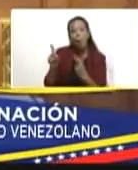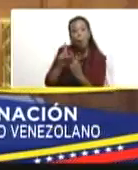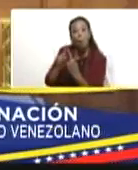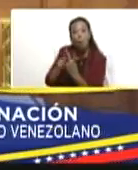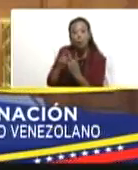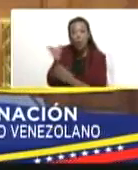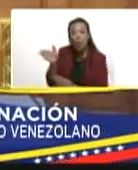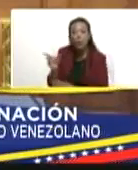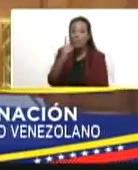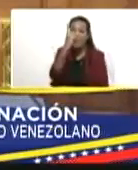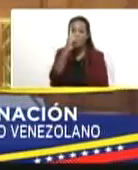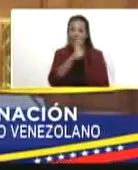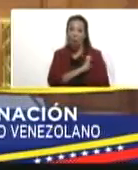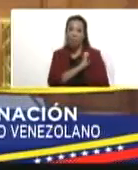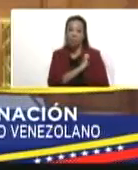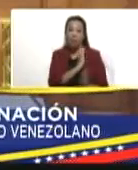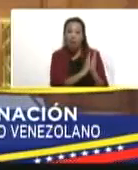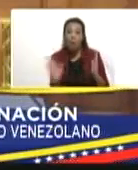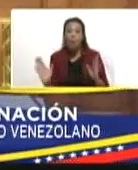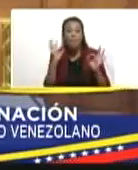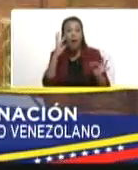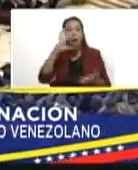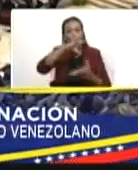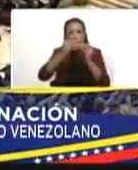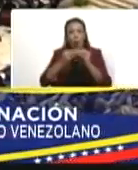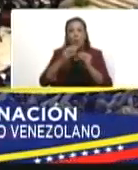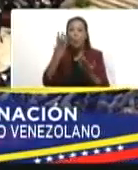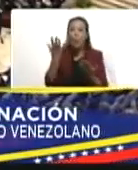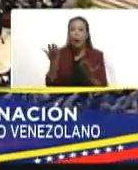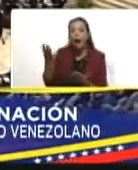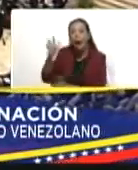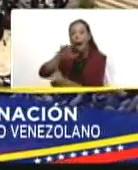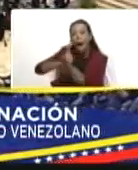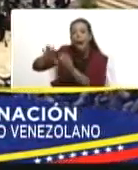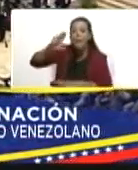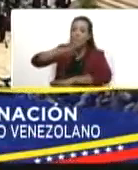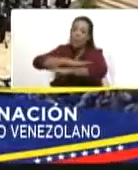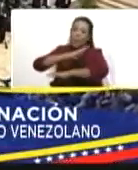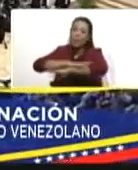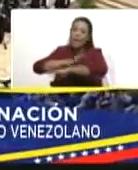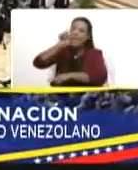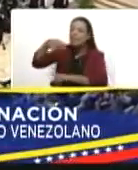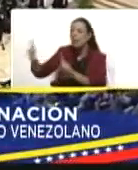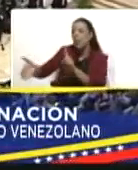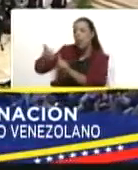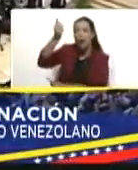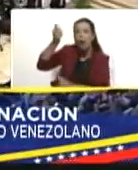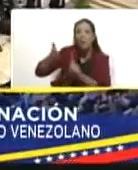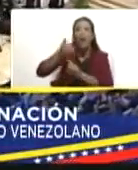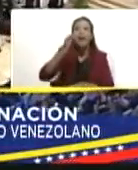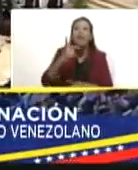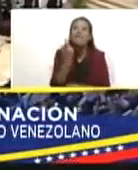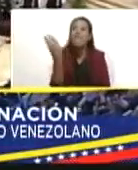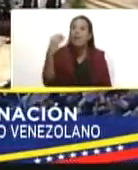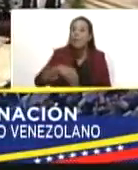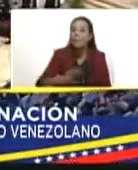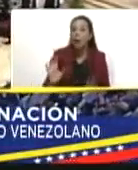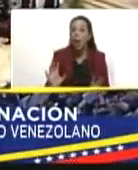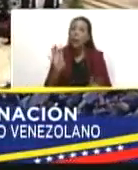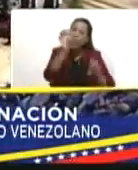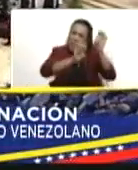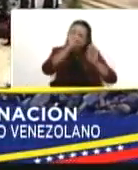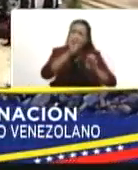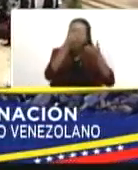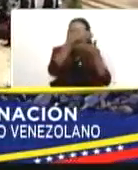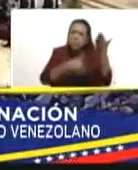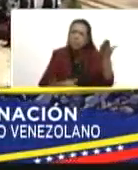que a partir del primero permita ver el valor cualitativo de lo que vamos logrando un análisis y un